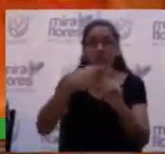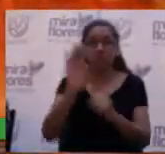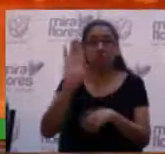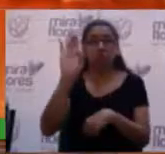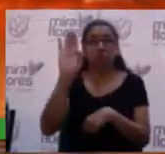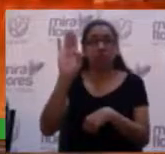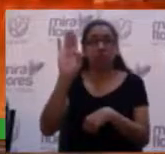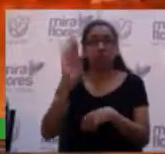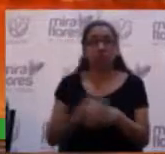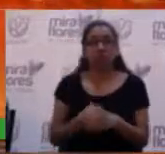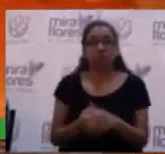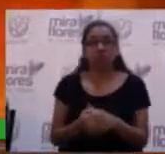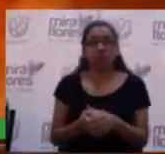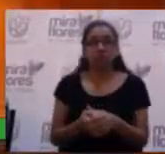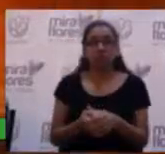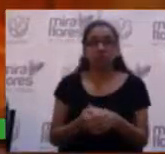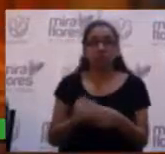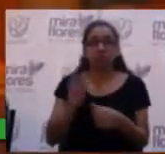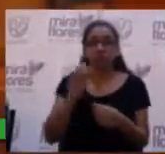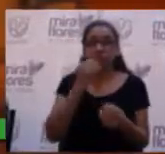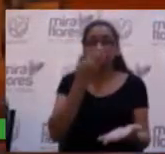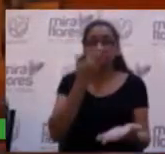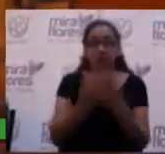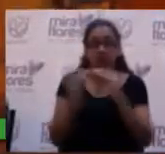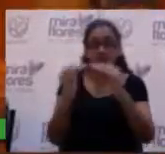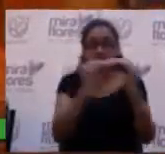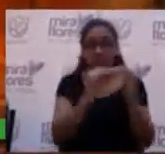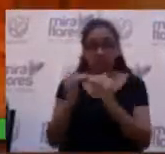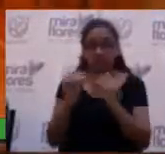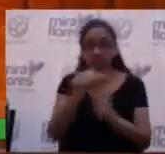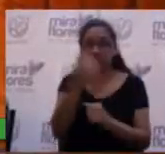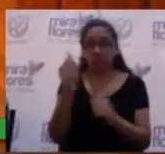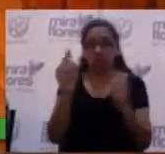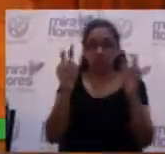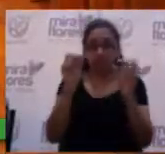conformidad, se aprueba por unanimidad de votos. Muchísimas gracias. Vamos al siguiente punto.